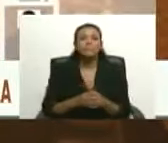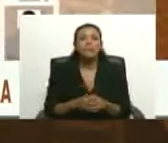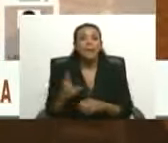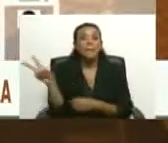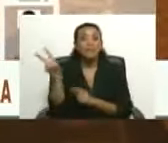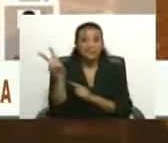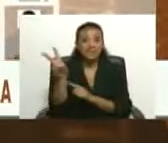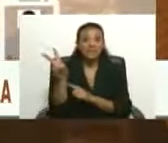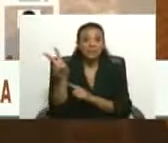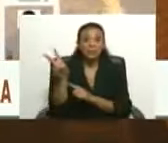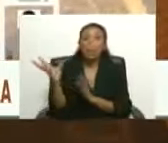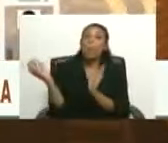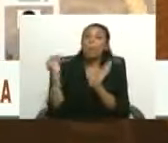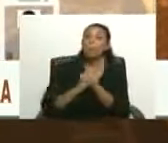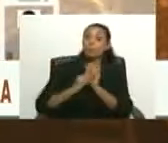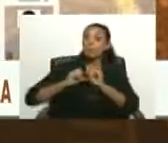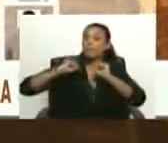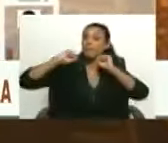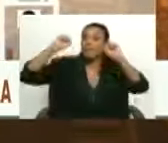Venezuela revolucionaria.